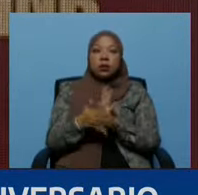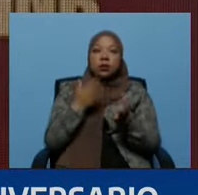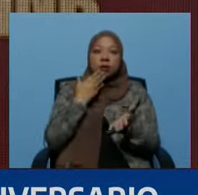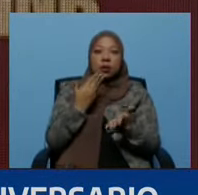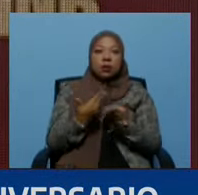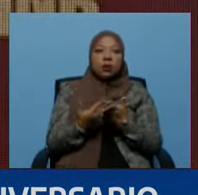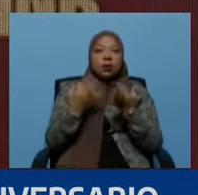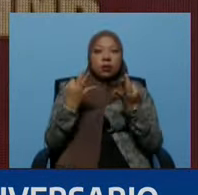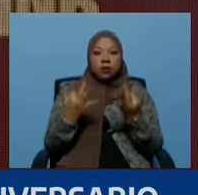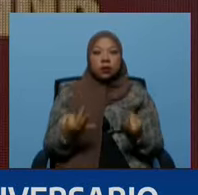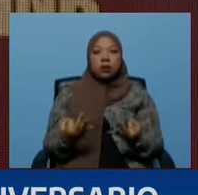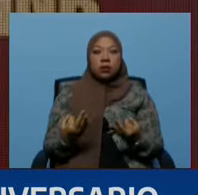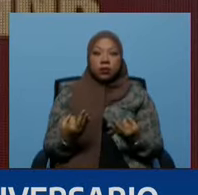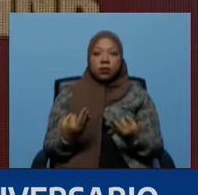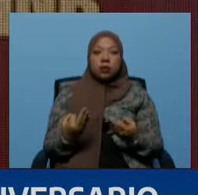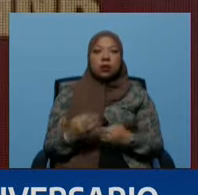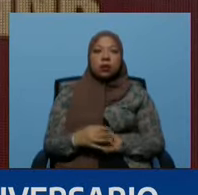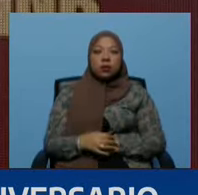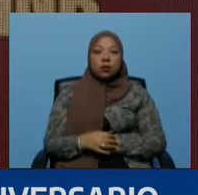está